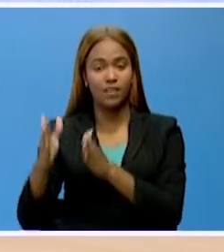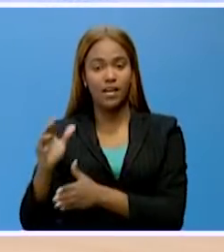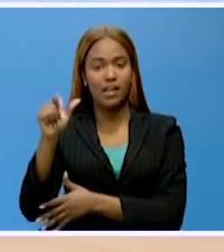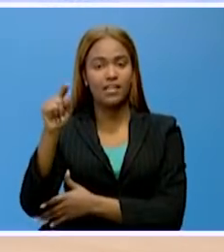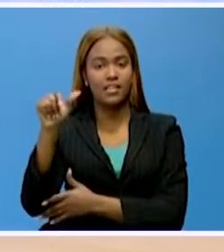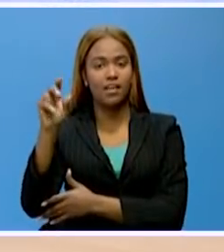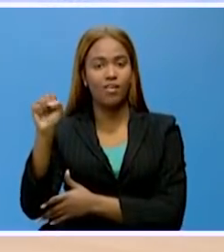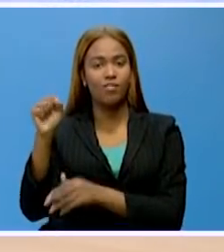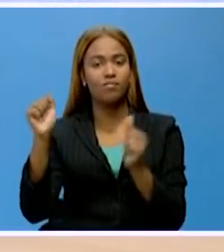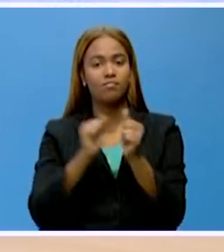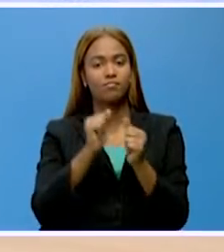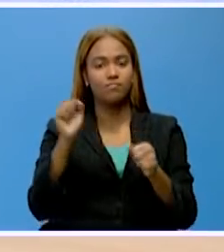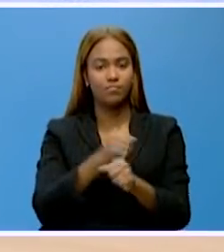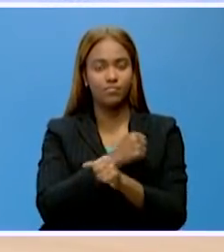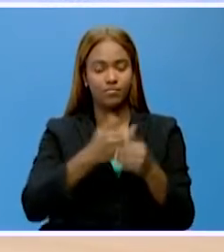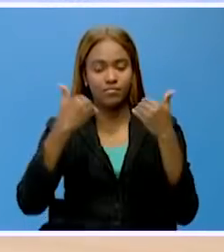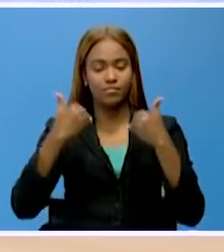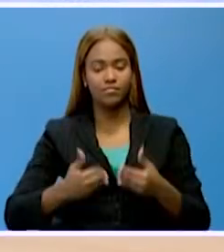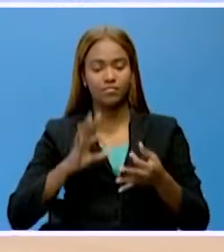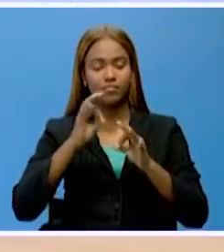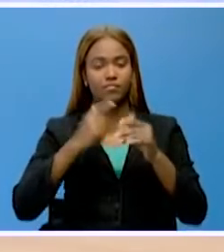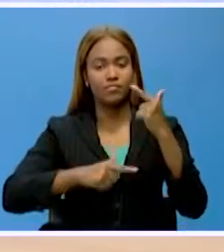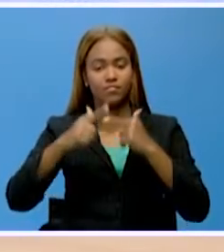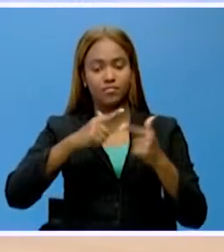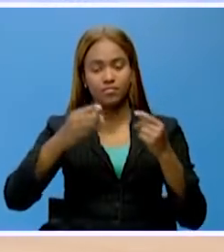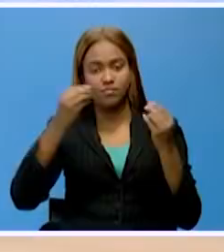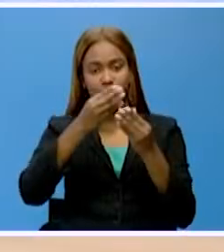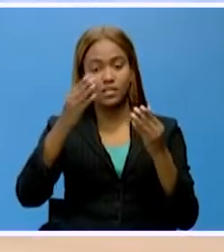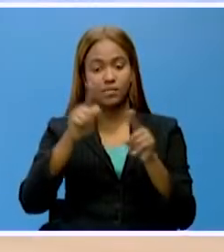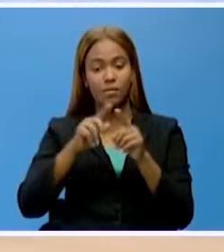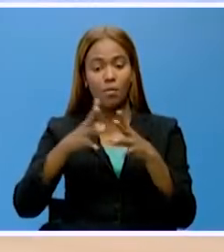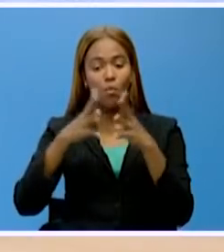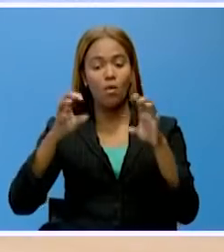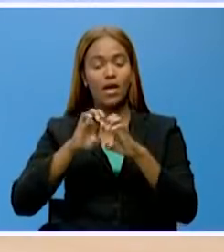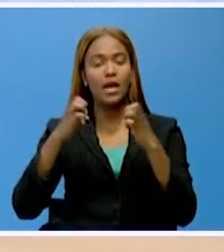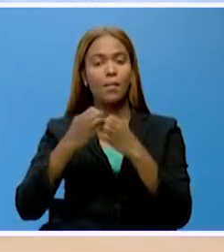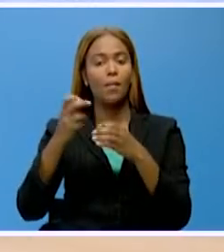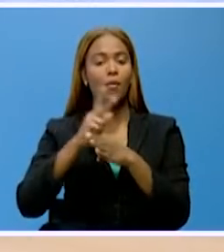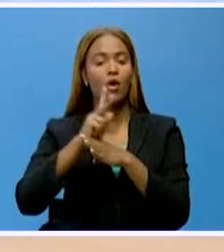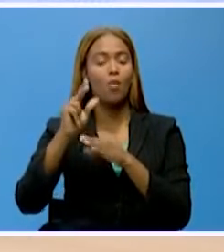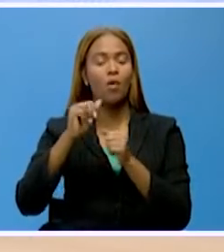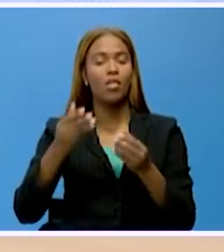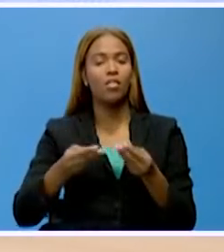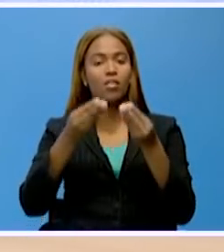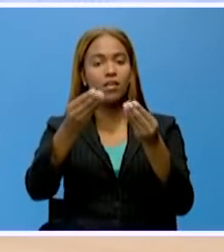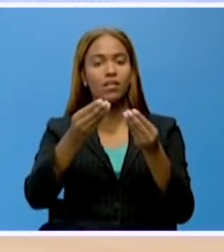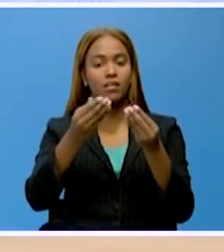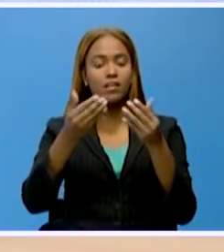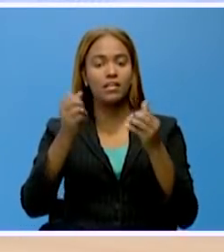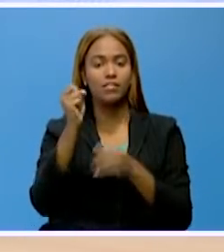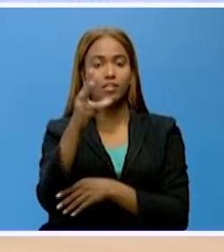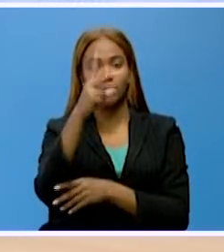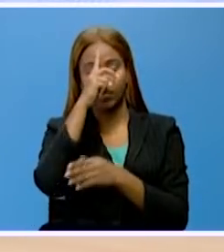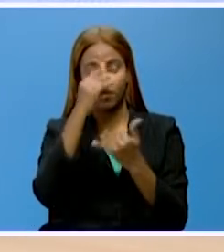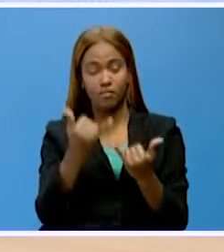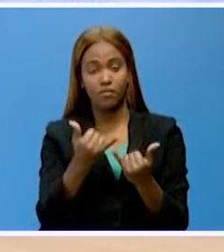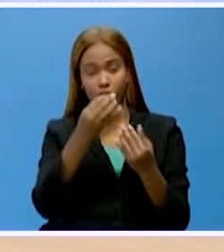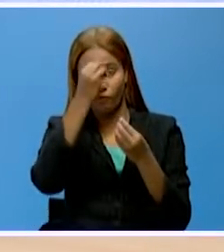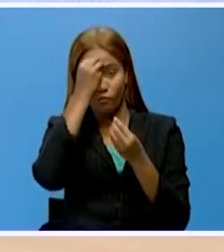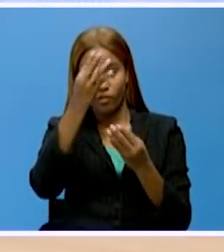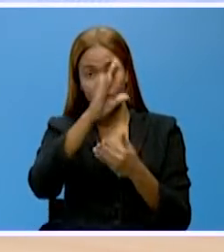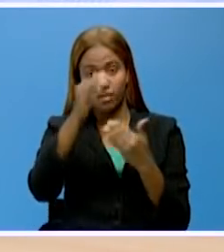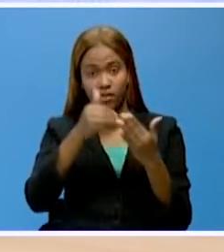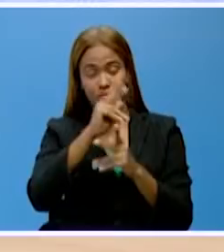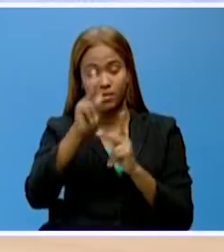Zuleima García, la interpretación del lenguaje en señas y todo un equipo de profesionales que hacemos posible la televisión de hoy, el informativo